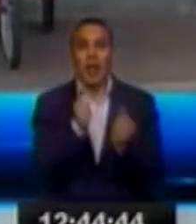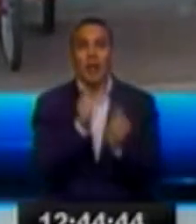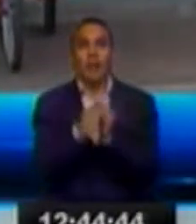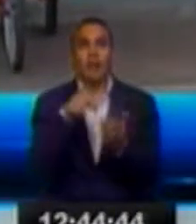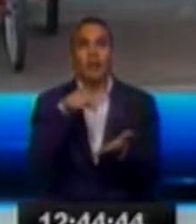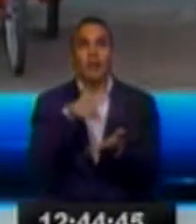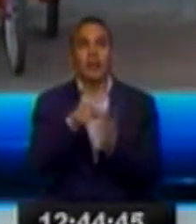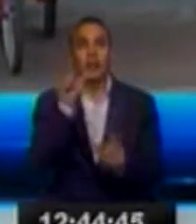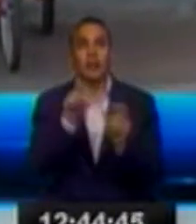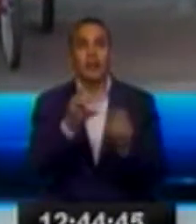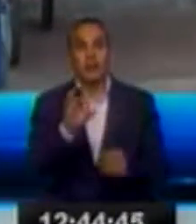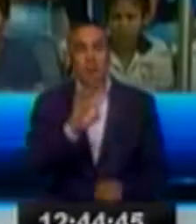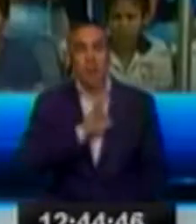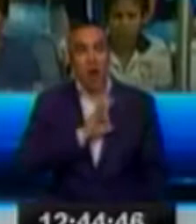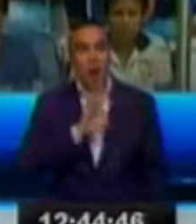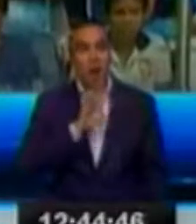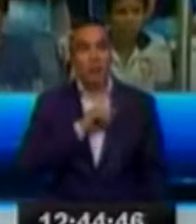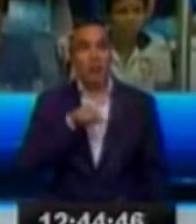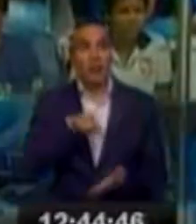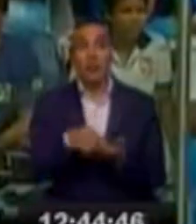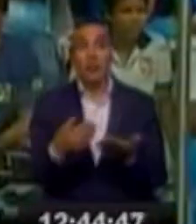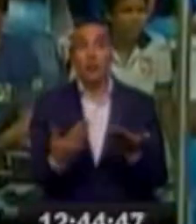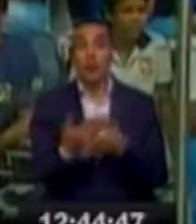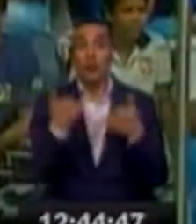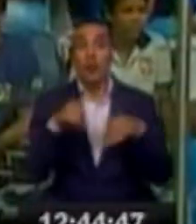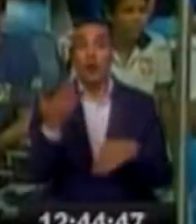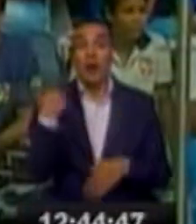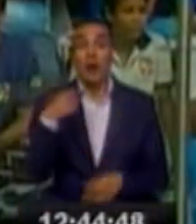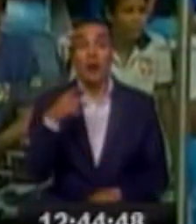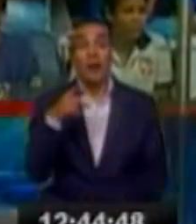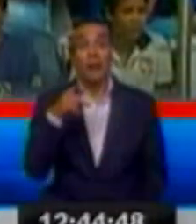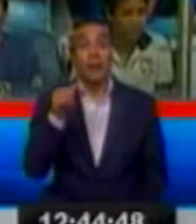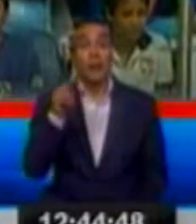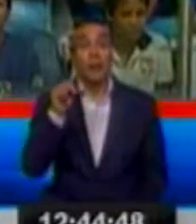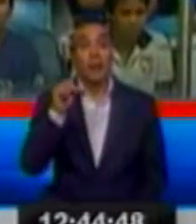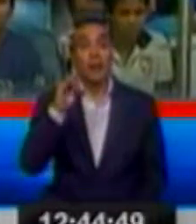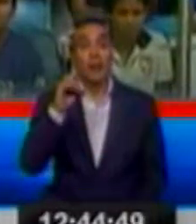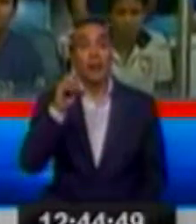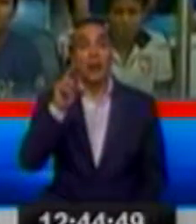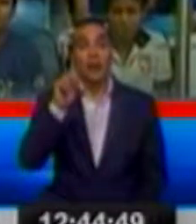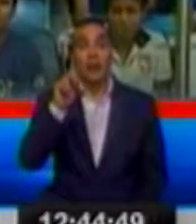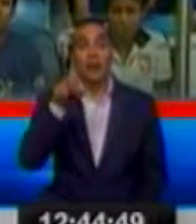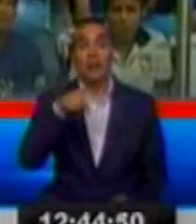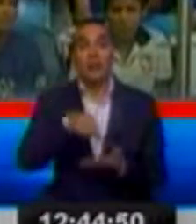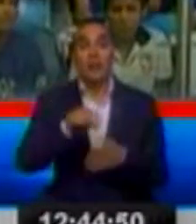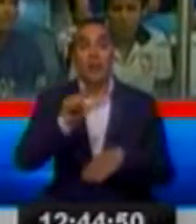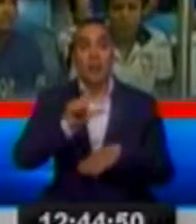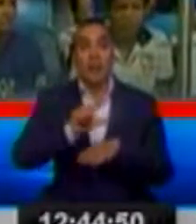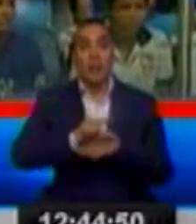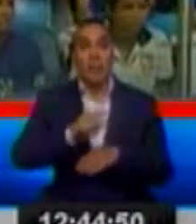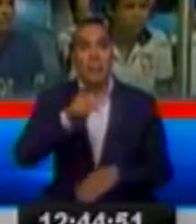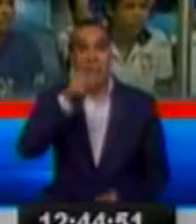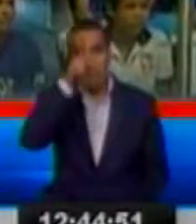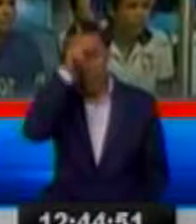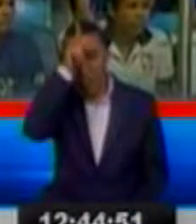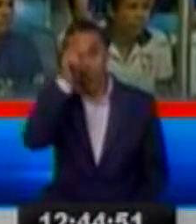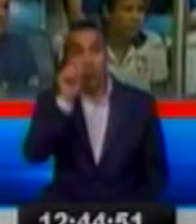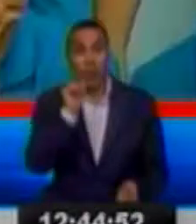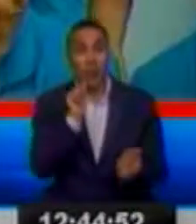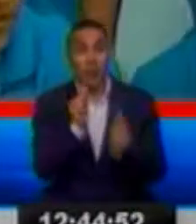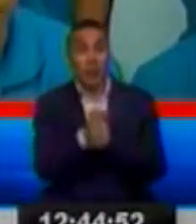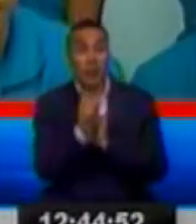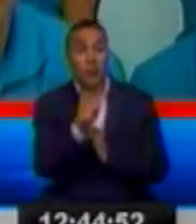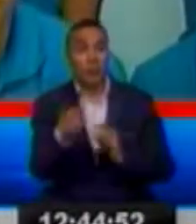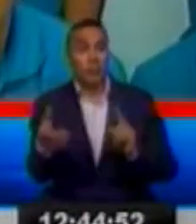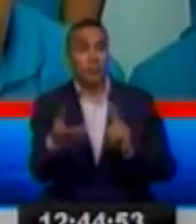que obtuvieron medallas en los recientes Juegos Panamericanos que se organizaron en Lima, Perú. Precisamente los deportistas que